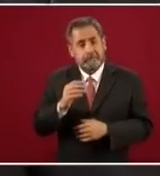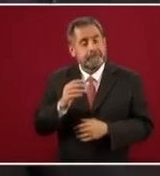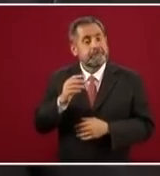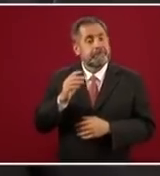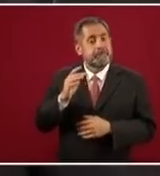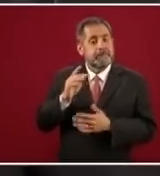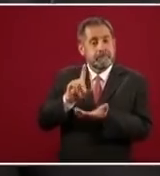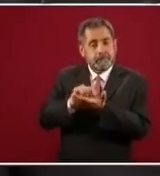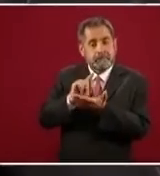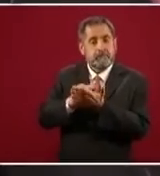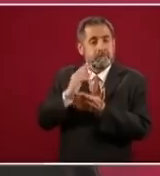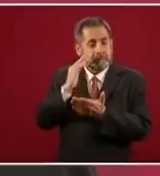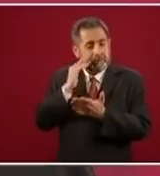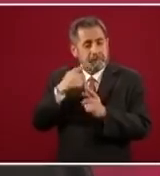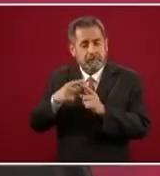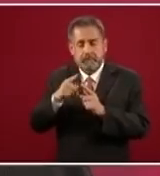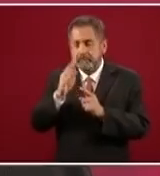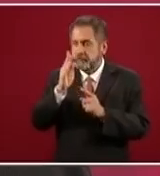sociales,